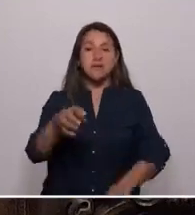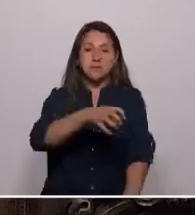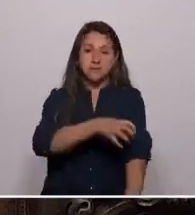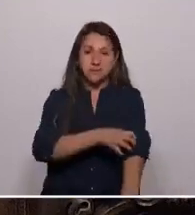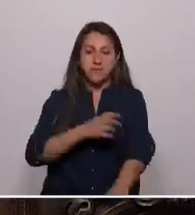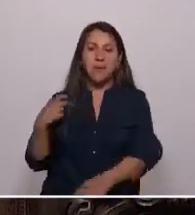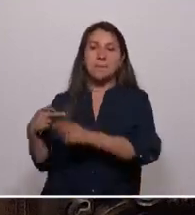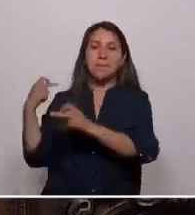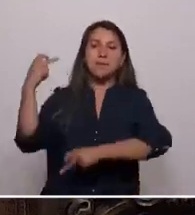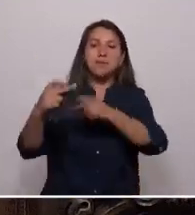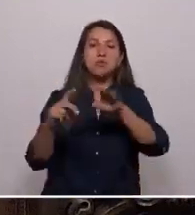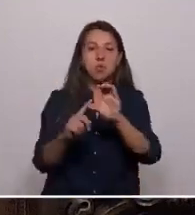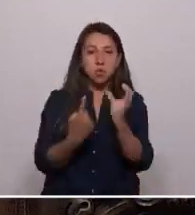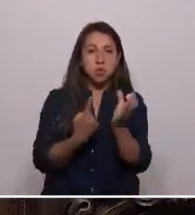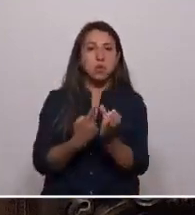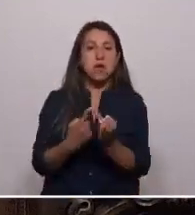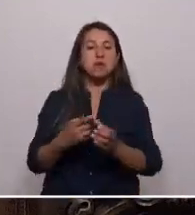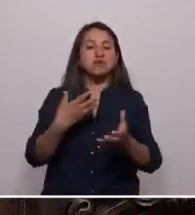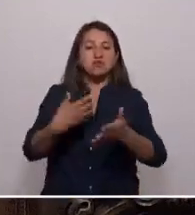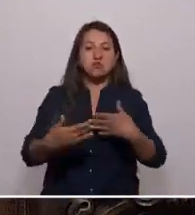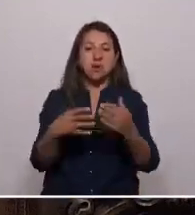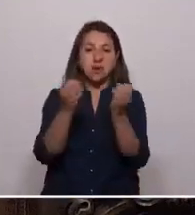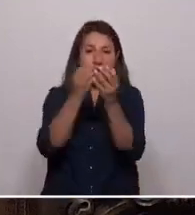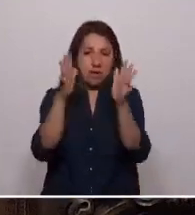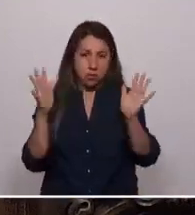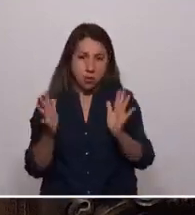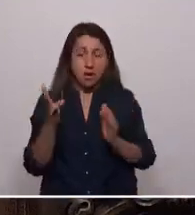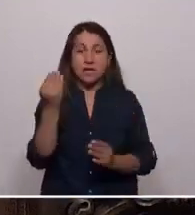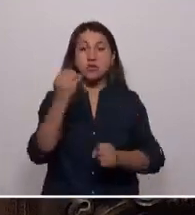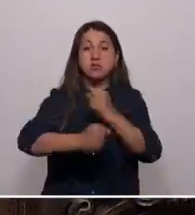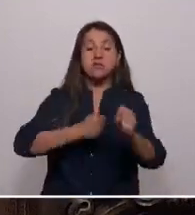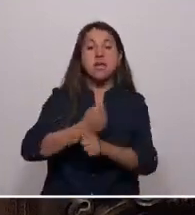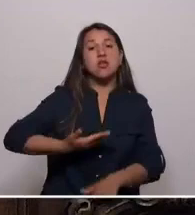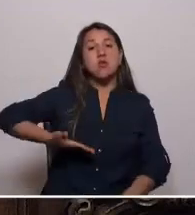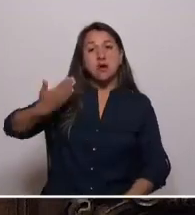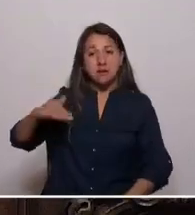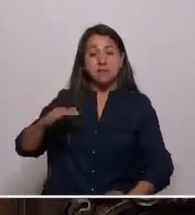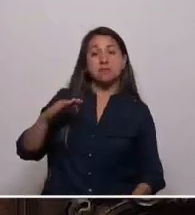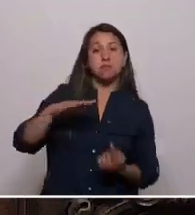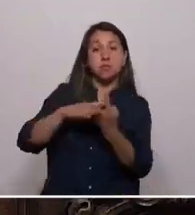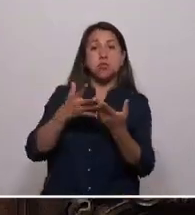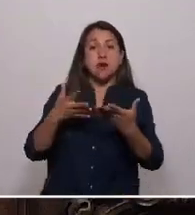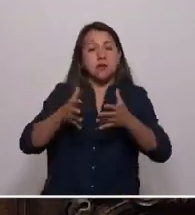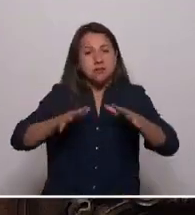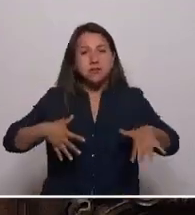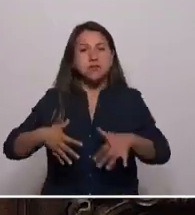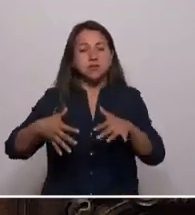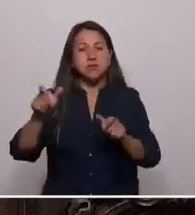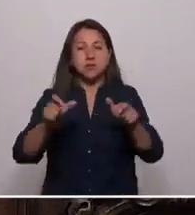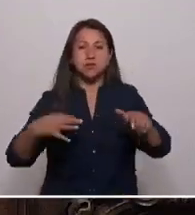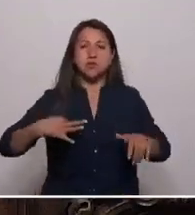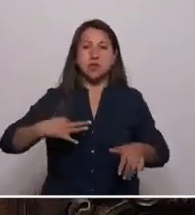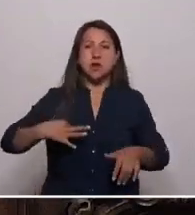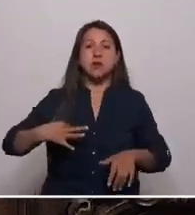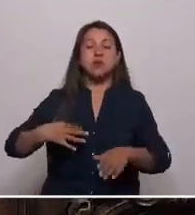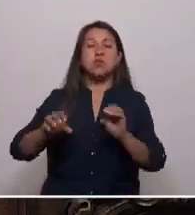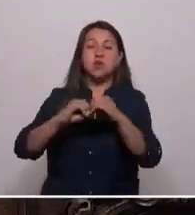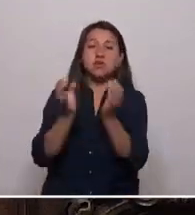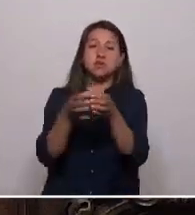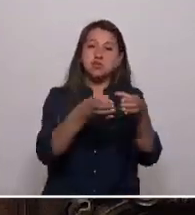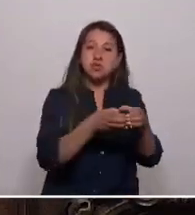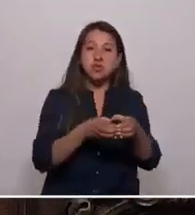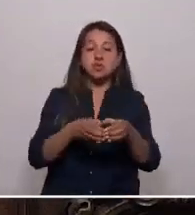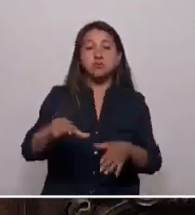patrimonio cultural y natural, y que hace apenas 14 años nació del gran empuje ciudadano, con la perseverancia de organizaciones de la sociedad